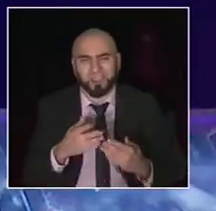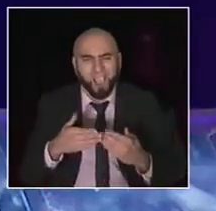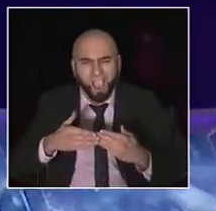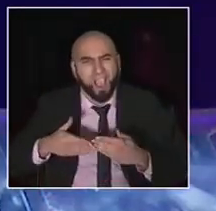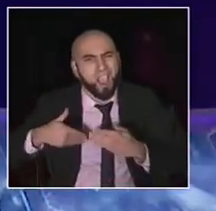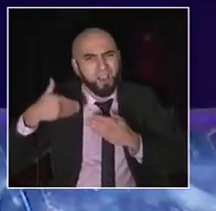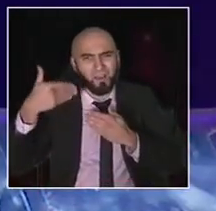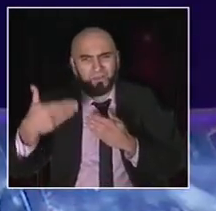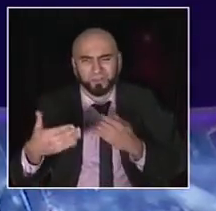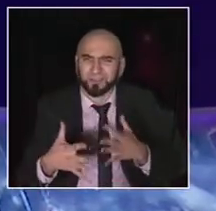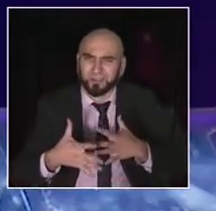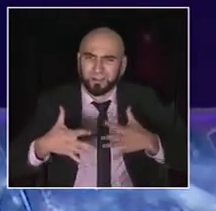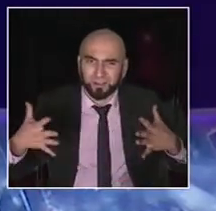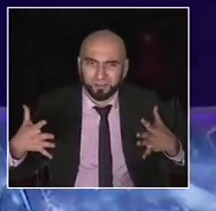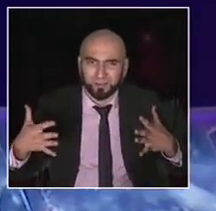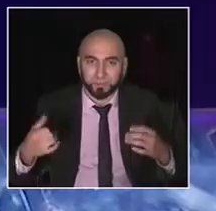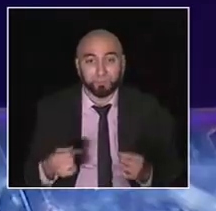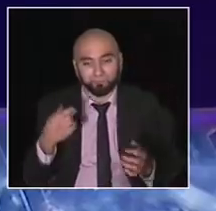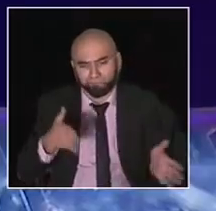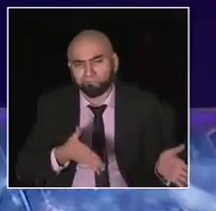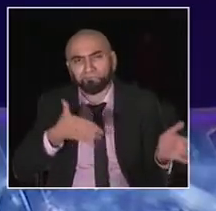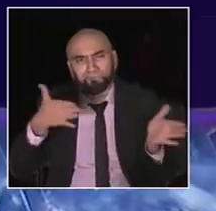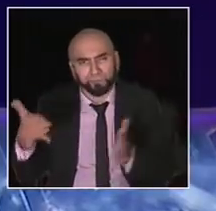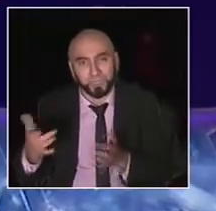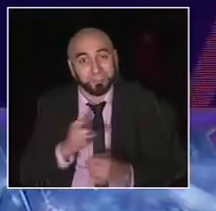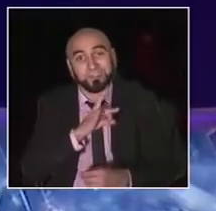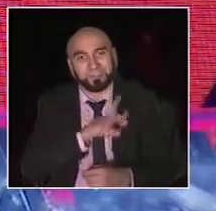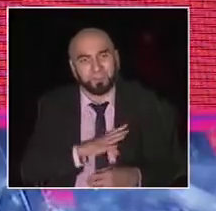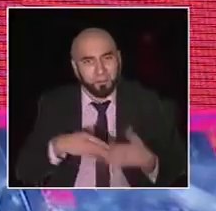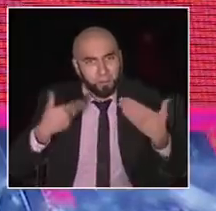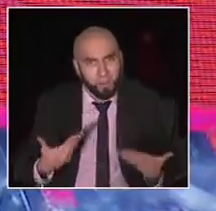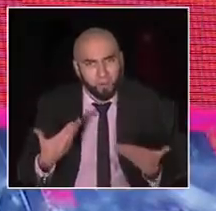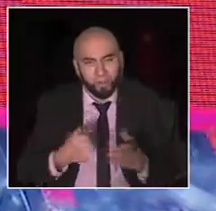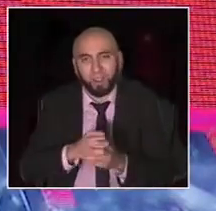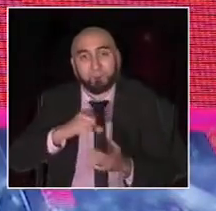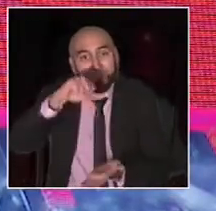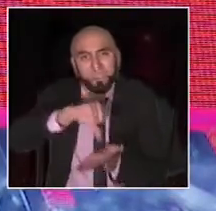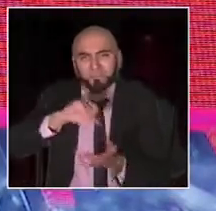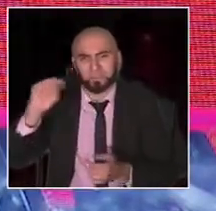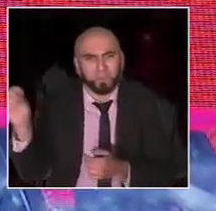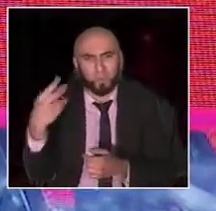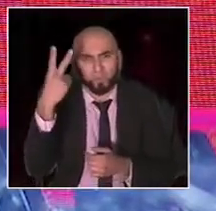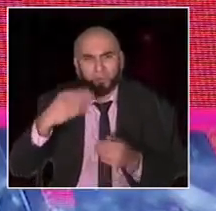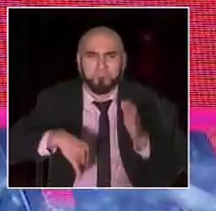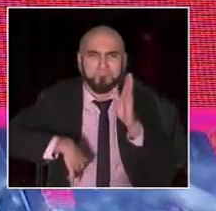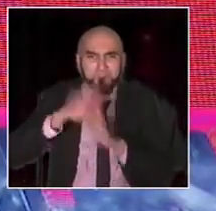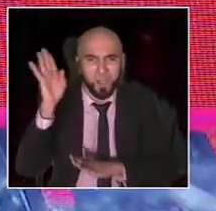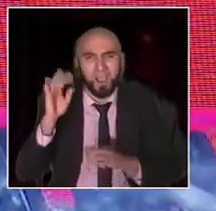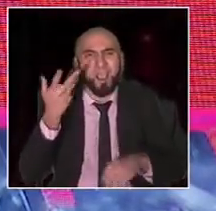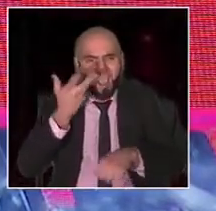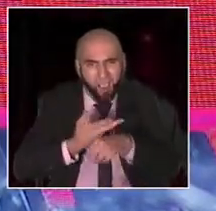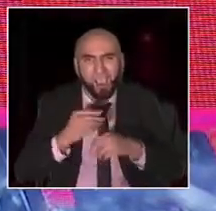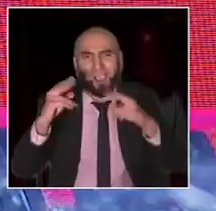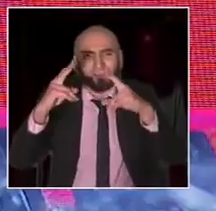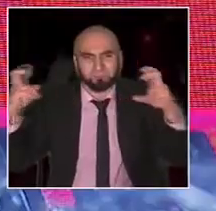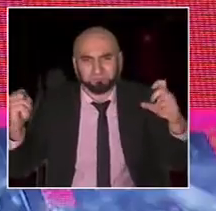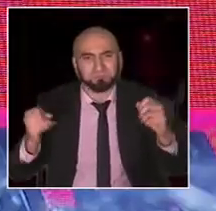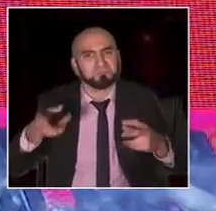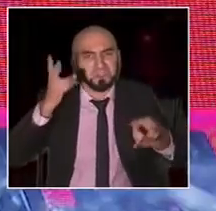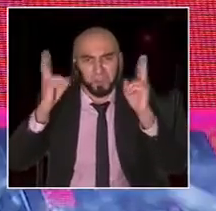en este campo. Por de pronto, Chile es hoy día el segundo país con mayor electromovilidad del mundo, después de